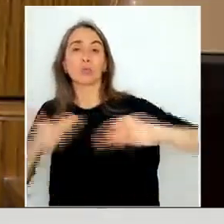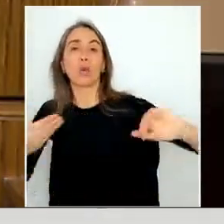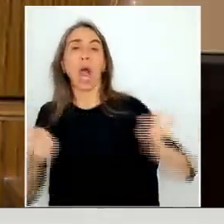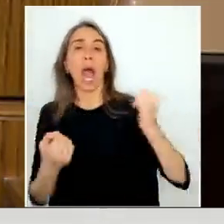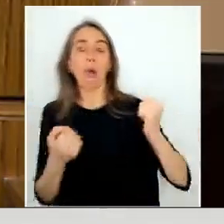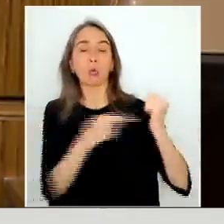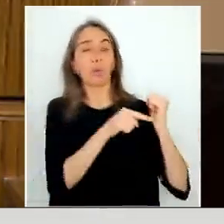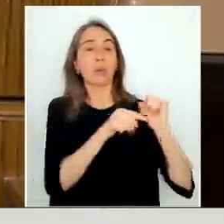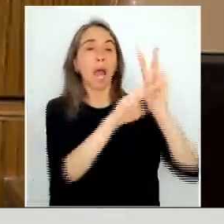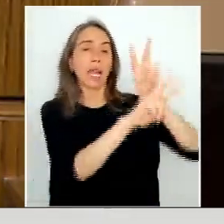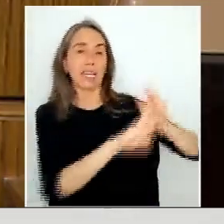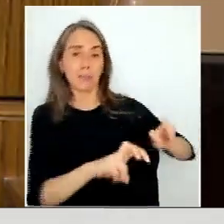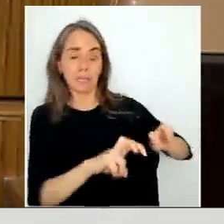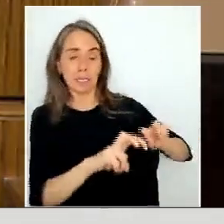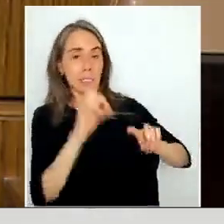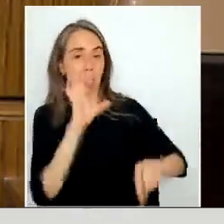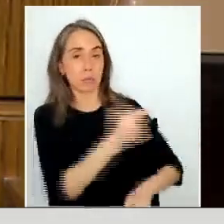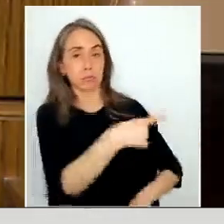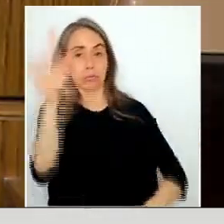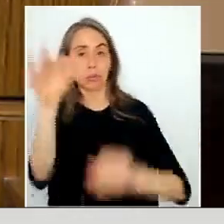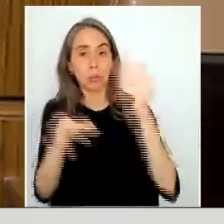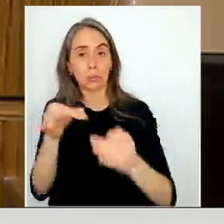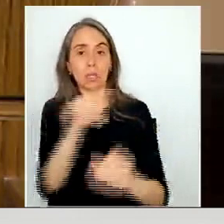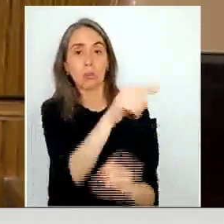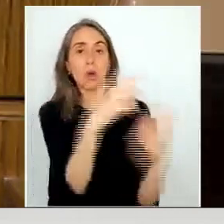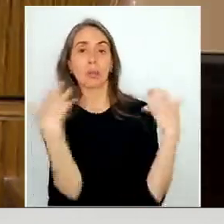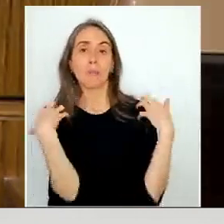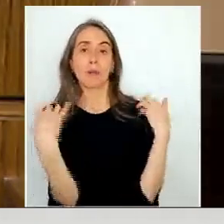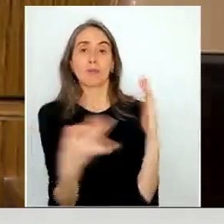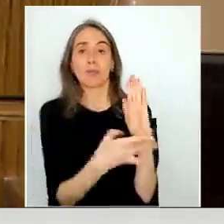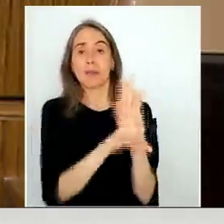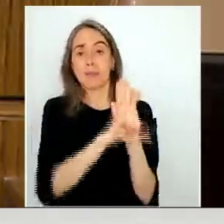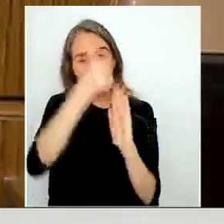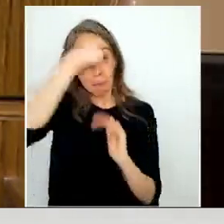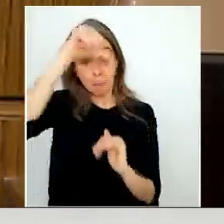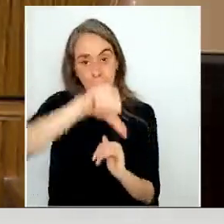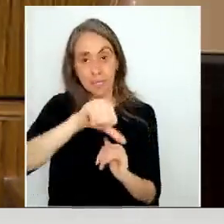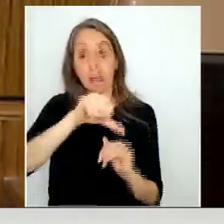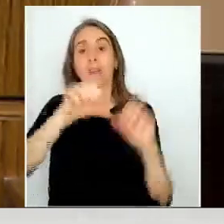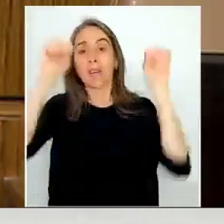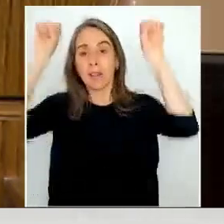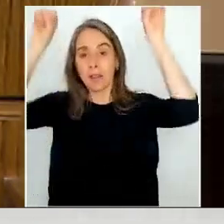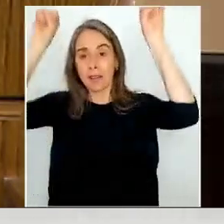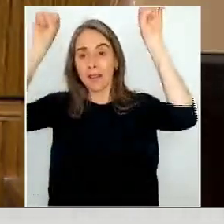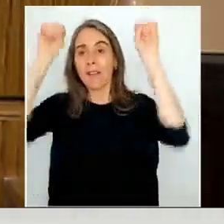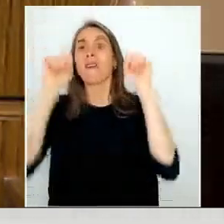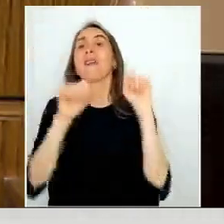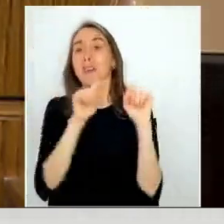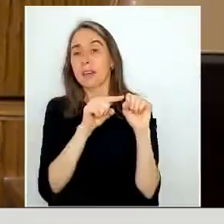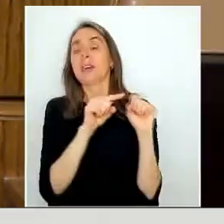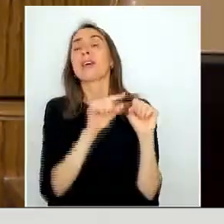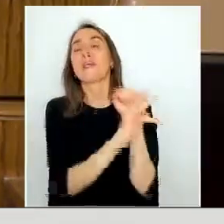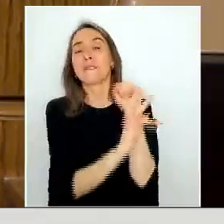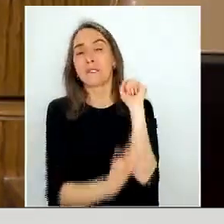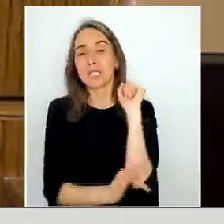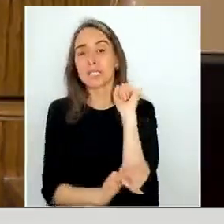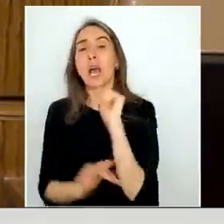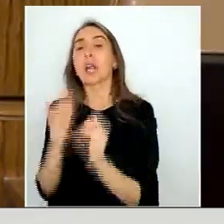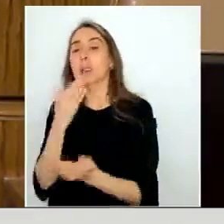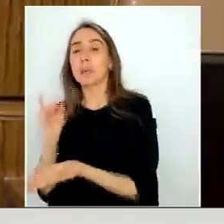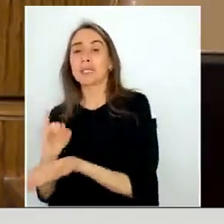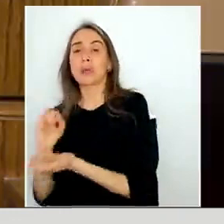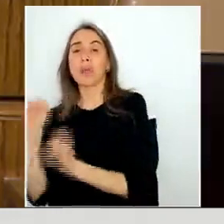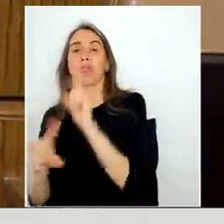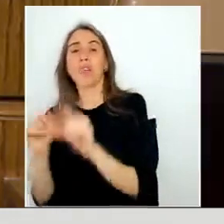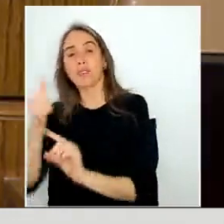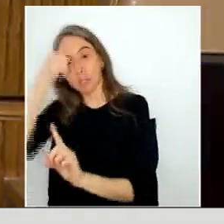y persigue la responsabilidad penal que es el Ministerio Público la fiscalía además de otros intervinientes como la defensoría penal pública que